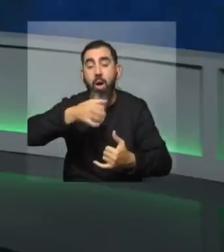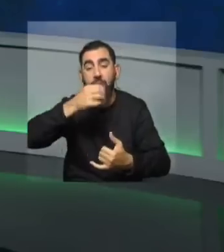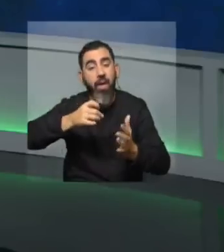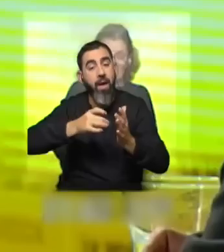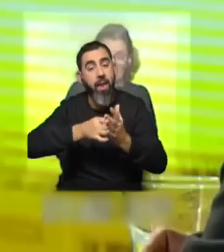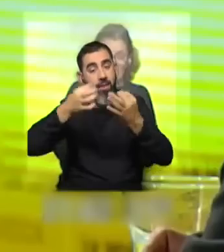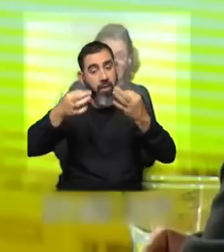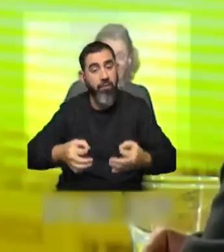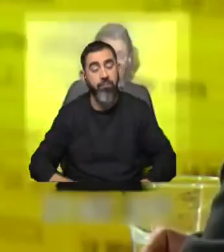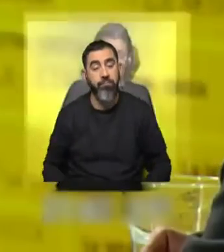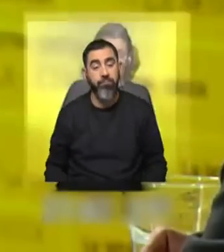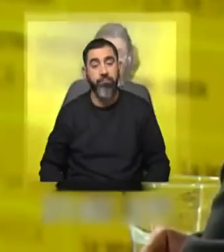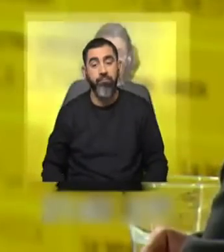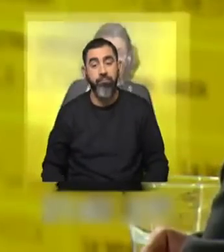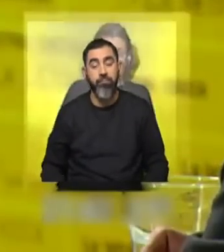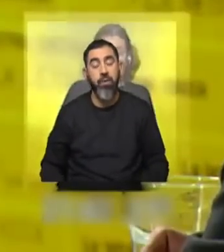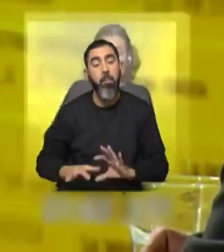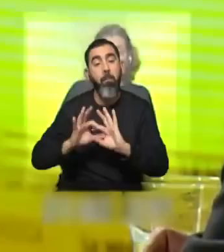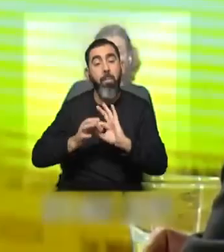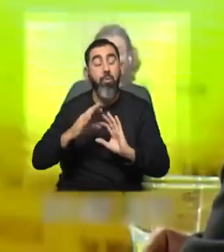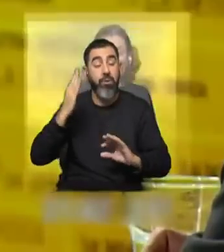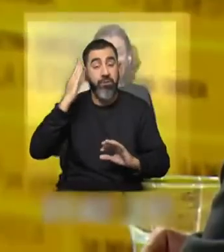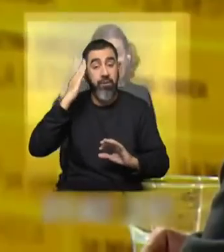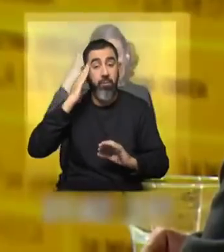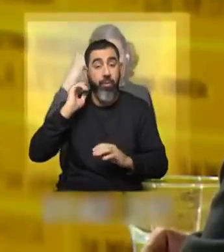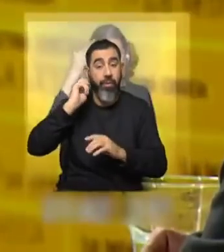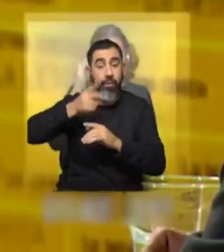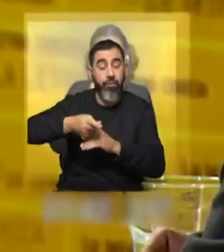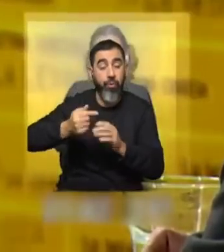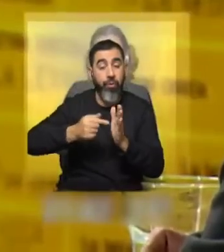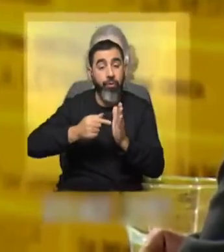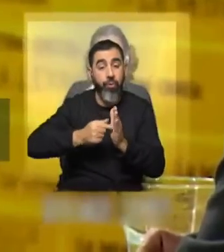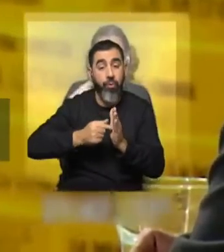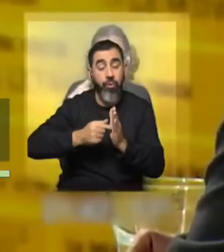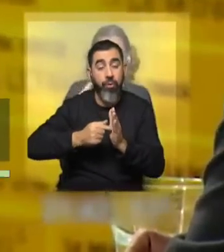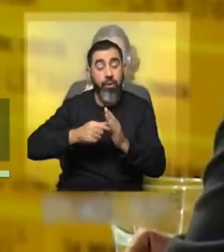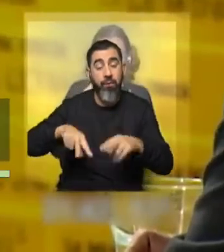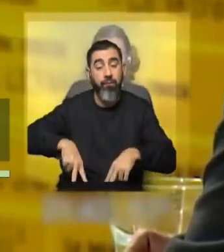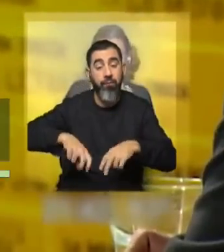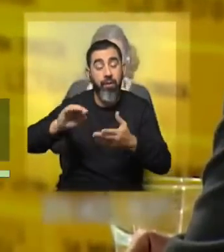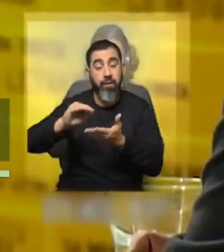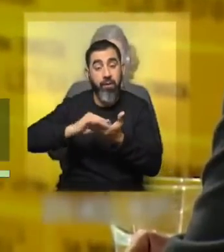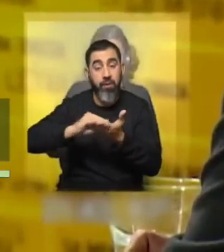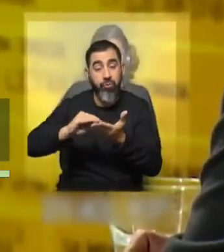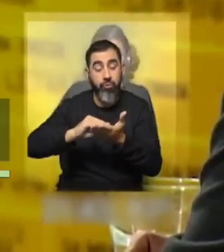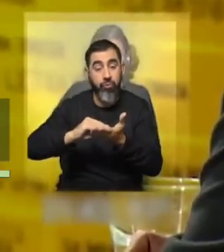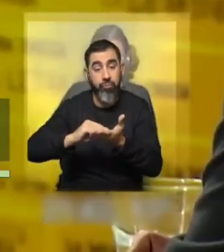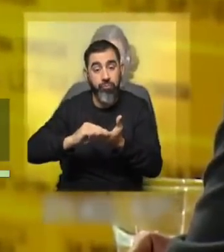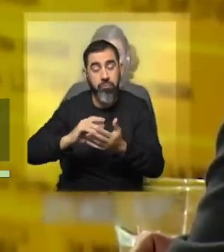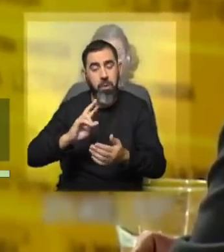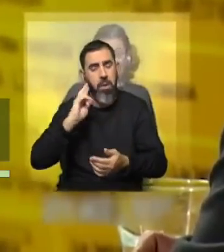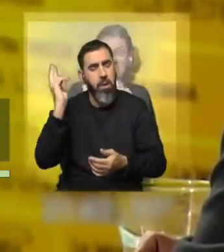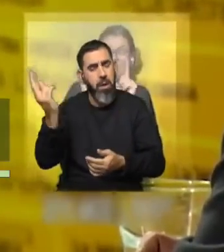potable. El miércoles nos enteramos de la resolución del directorio de iniciar una investigación administrativa. Llama mucho